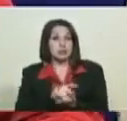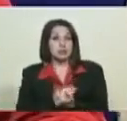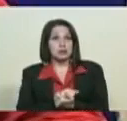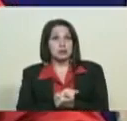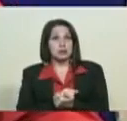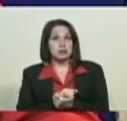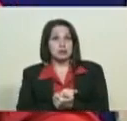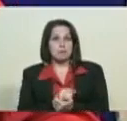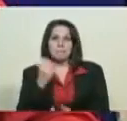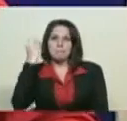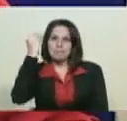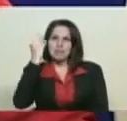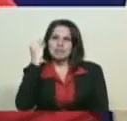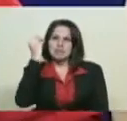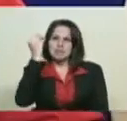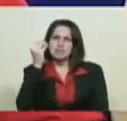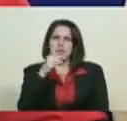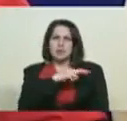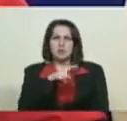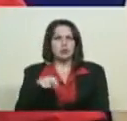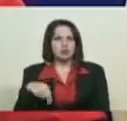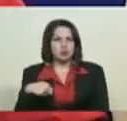mira, pensemos nosotros,